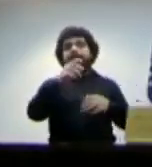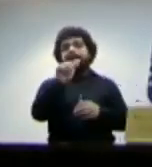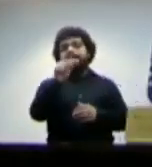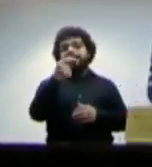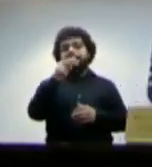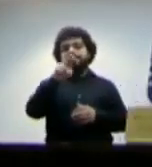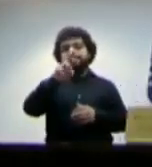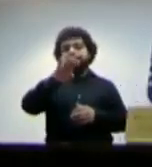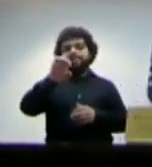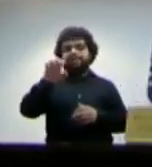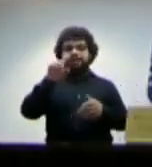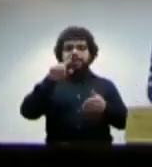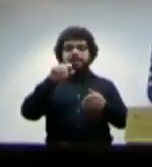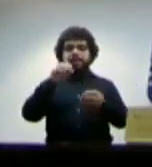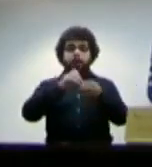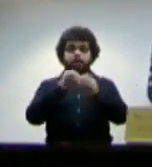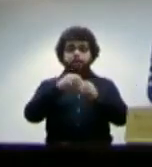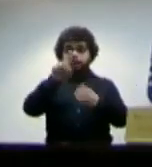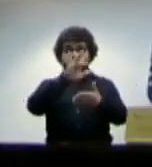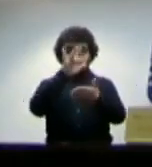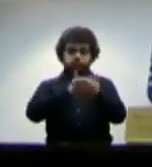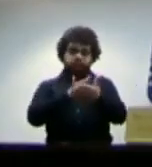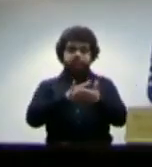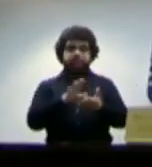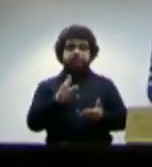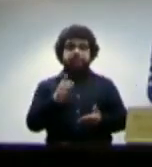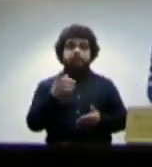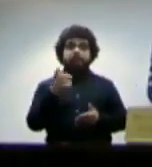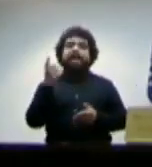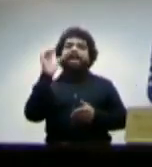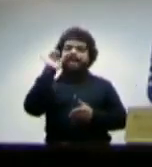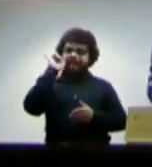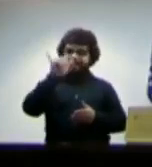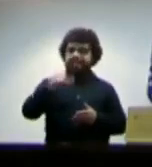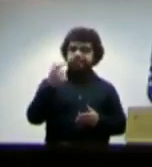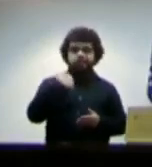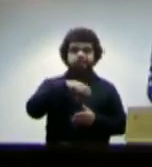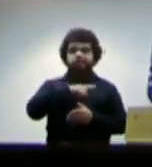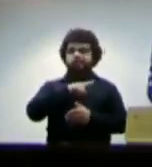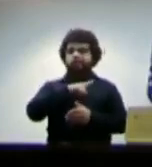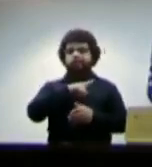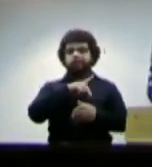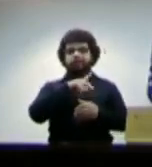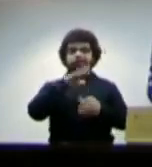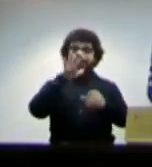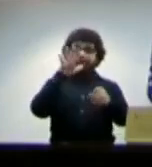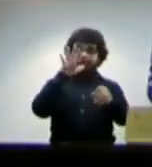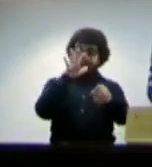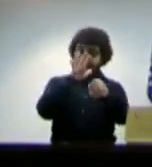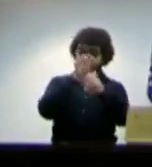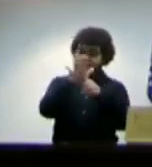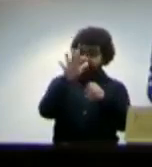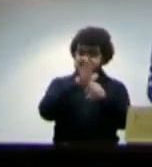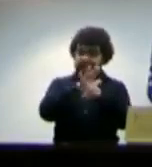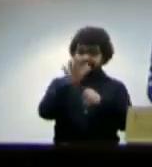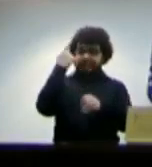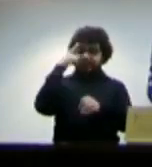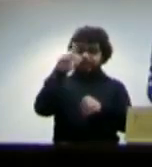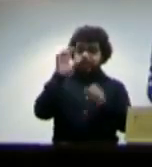en ese momento nos quedamos sin capacidad de generación